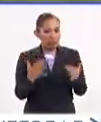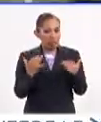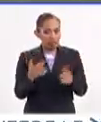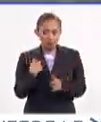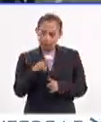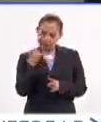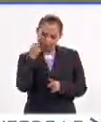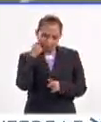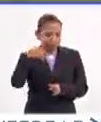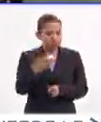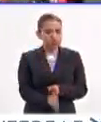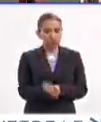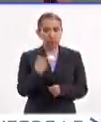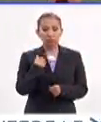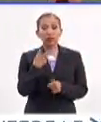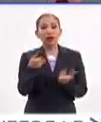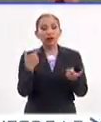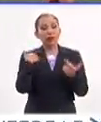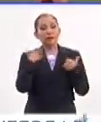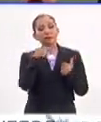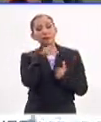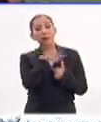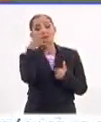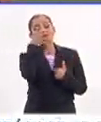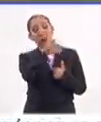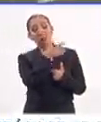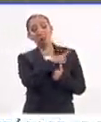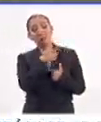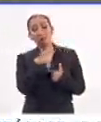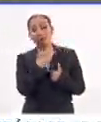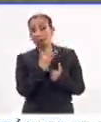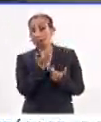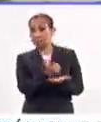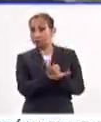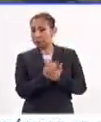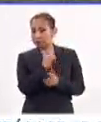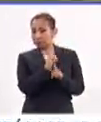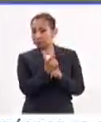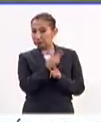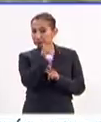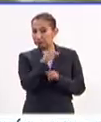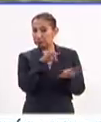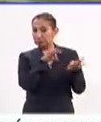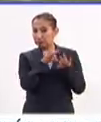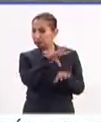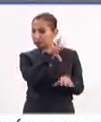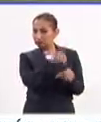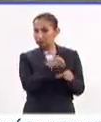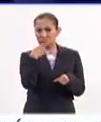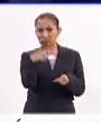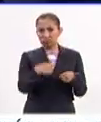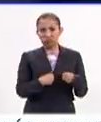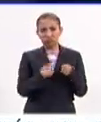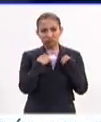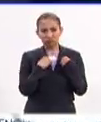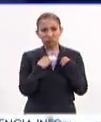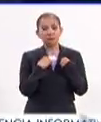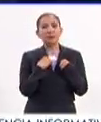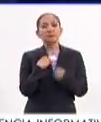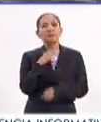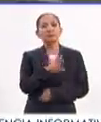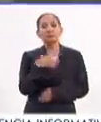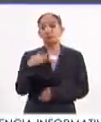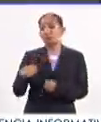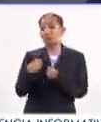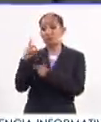compromisos, pero aceptan el reto, al comprender que a futuro deberán contar con herramientas que les permitan desempeñarse plenamente dentro del mundo laboral,